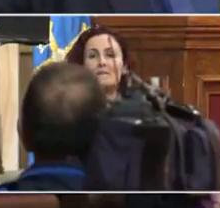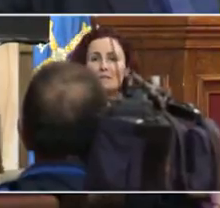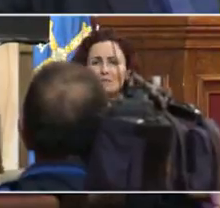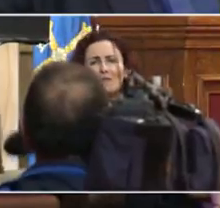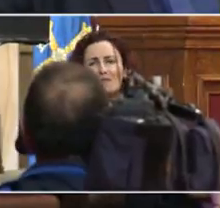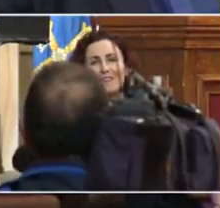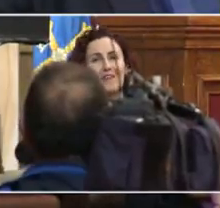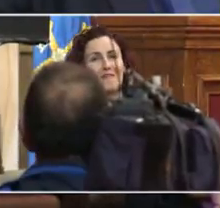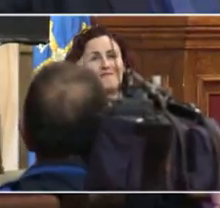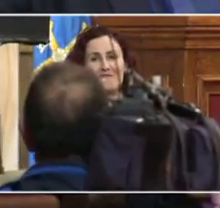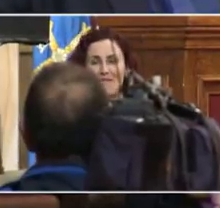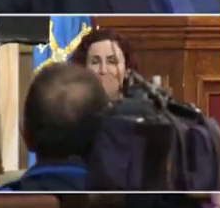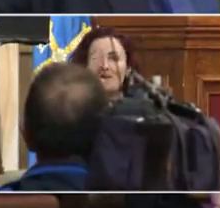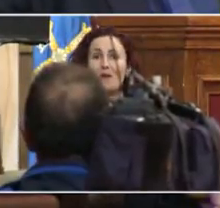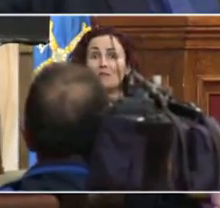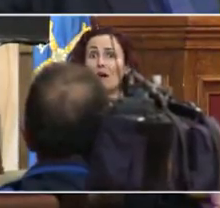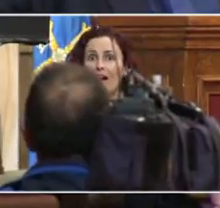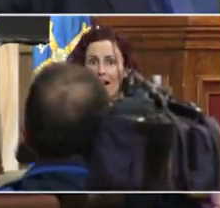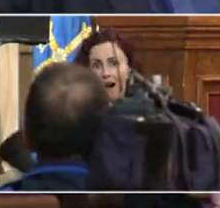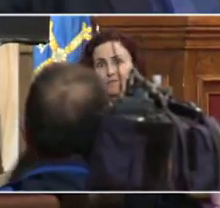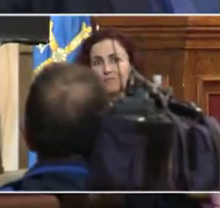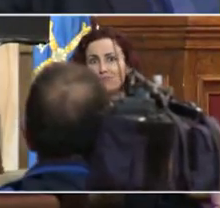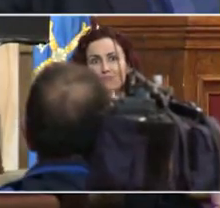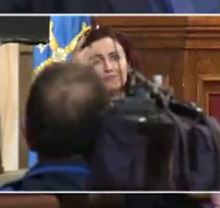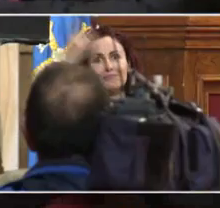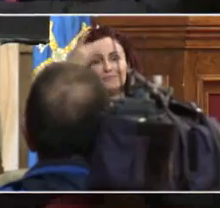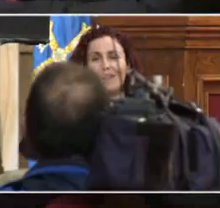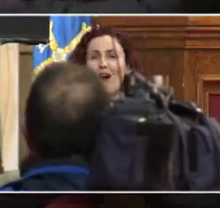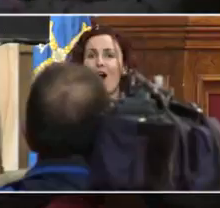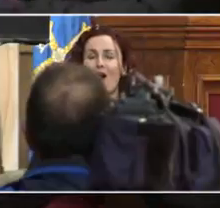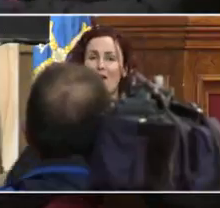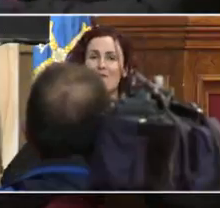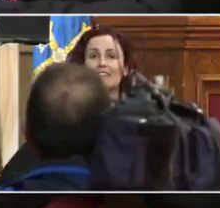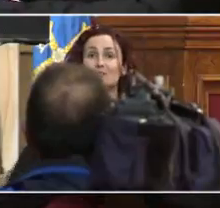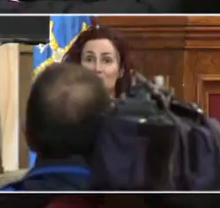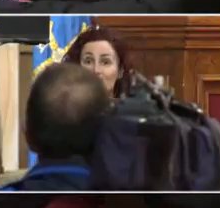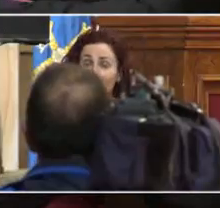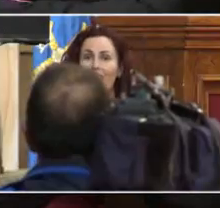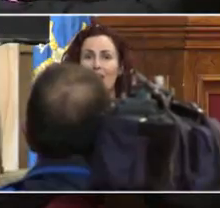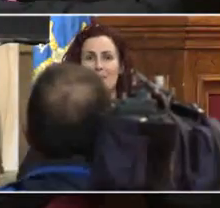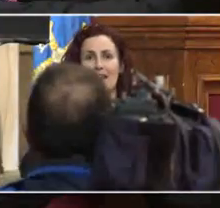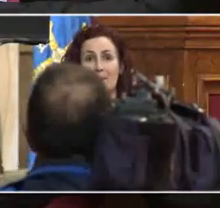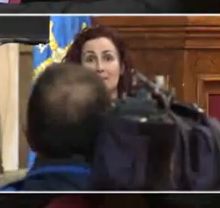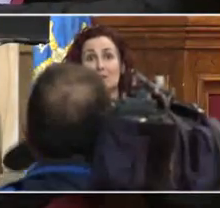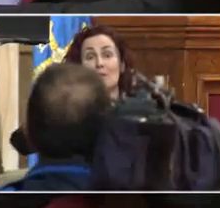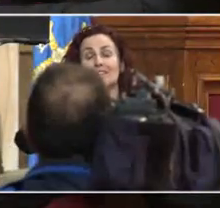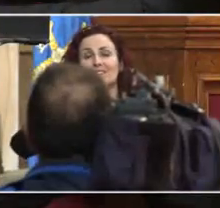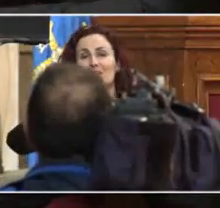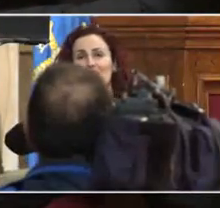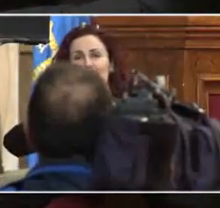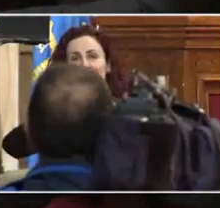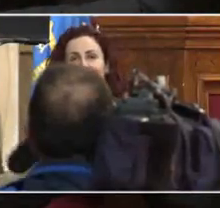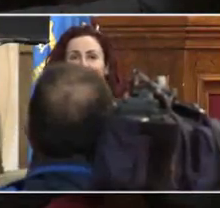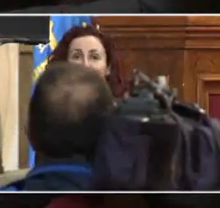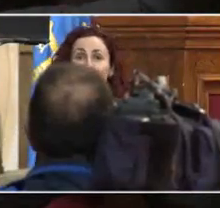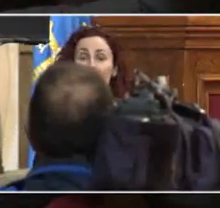ustedes conocen mucho por ser el autor y el creador de muchas de las obras atribuidas a Johann Sebastian Mastro Piero. Incluso